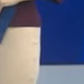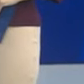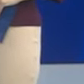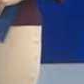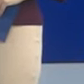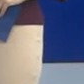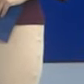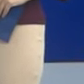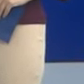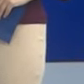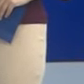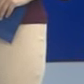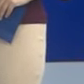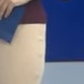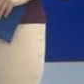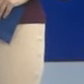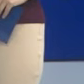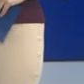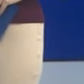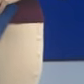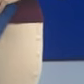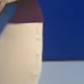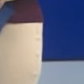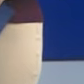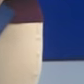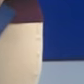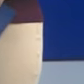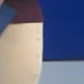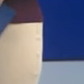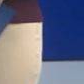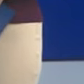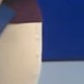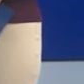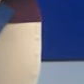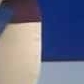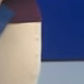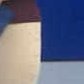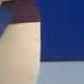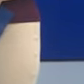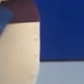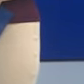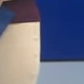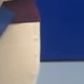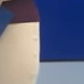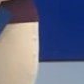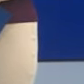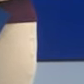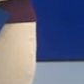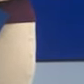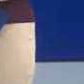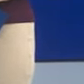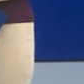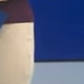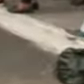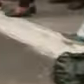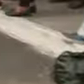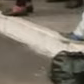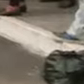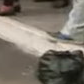primera nota. Y es que un terrible accidente ocurrió en San Martín de Porres esta mañana. Raquel Salazar nos amplía la información.